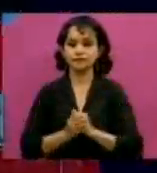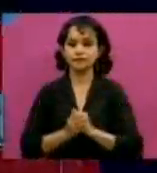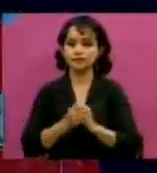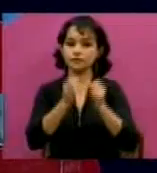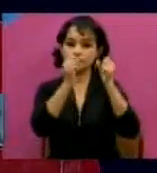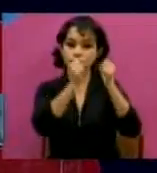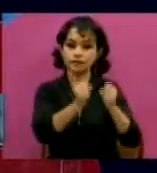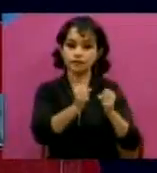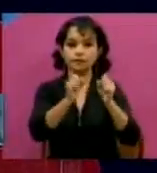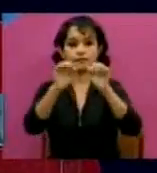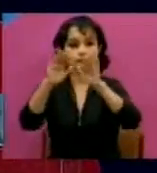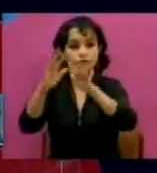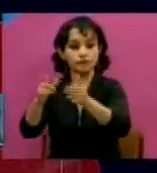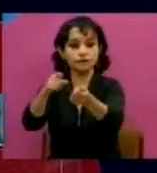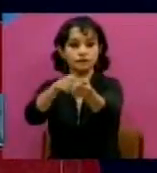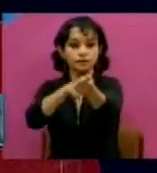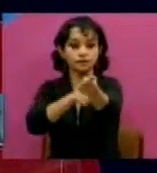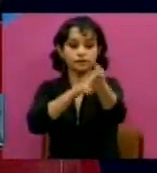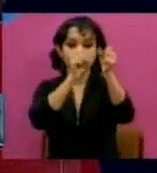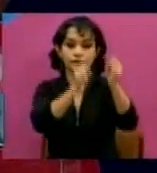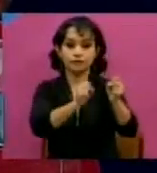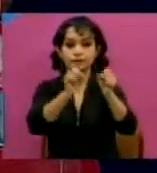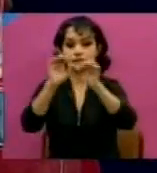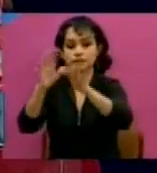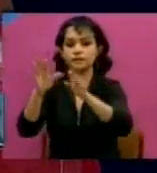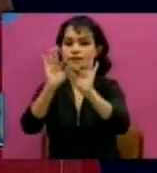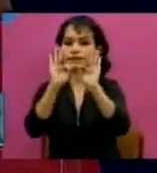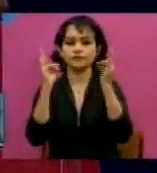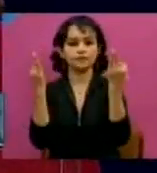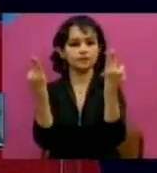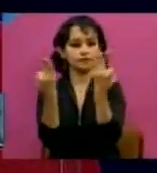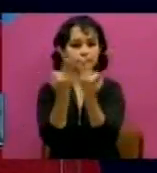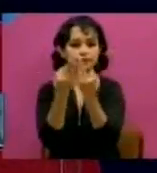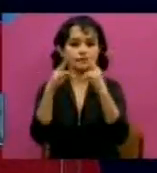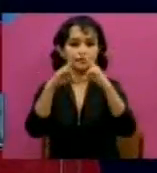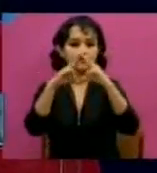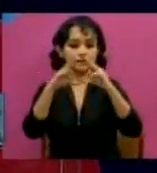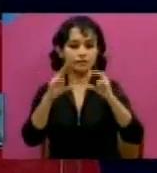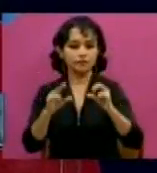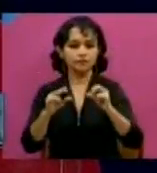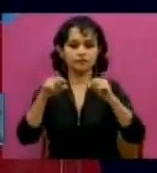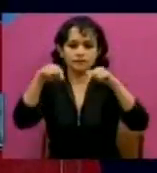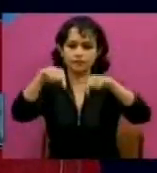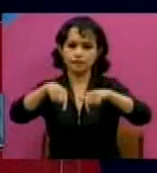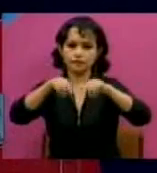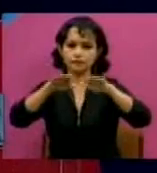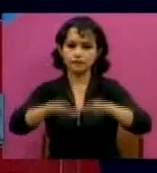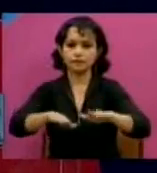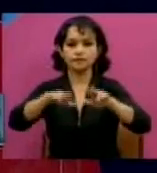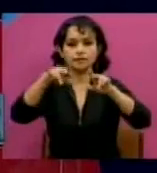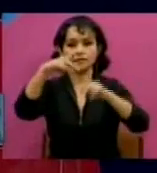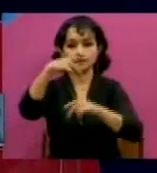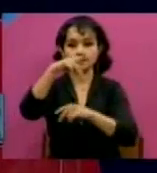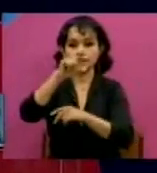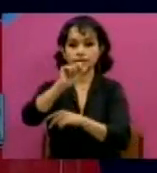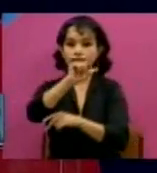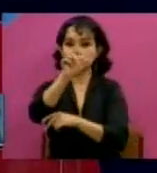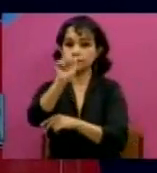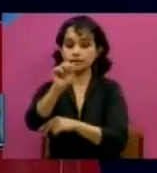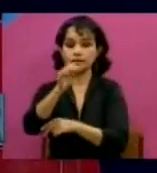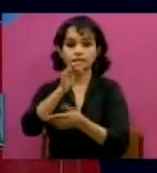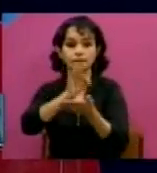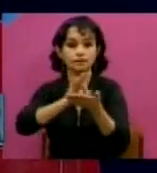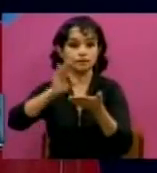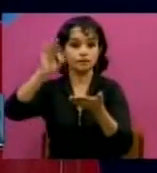Compañeros, compañeras, hermanos, hermanas, familias nicaragüenses, desde esta plaza de la fe, de la